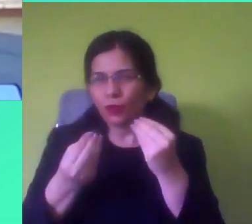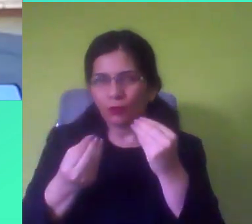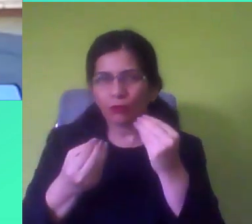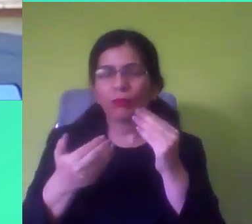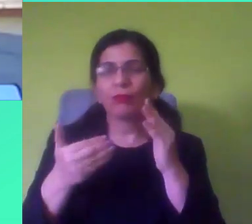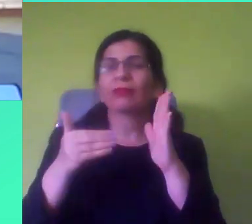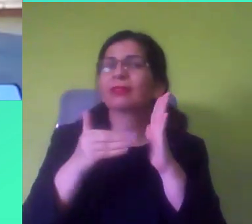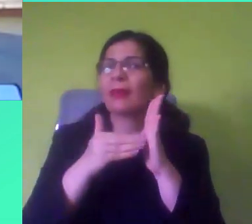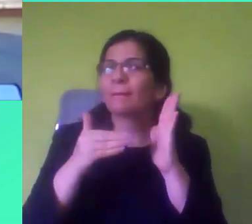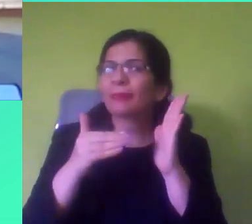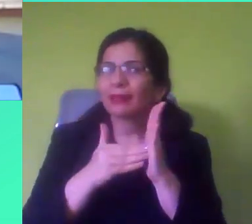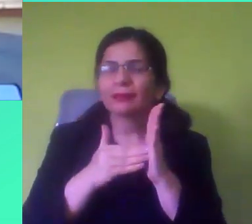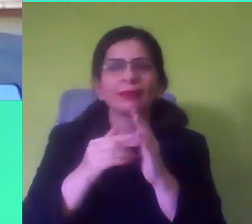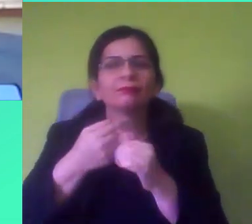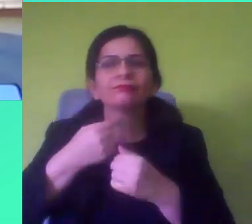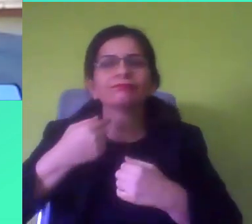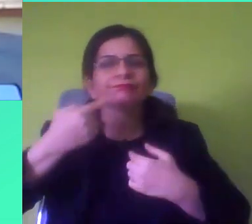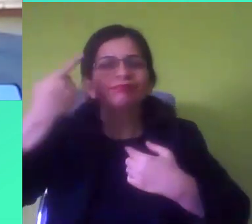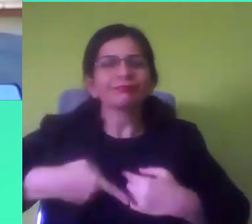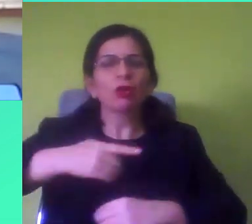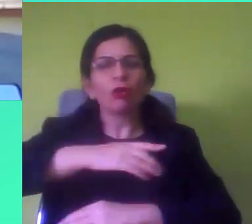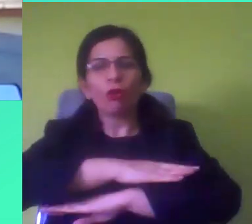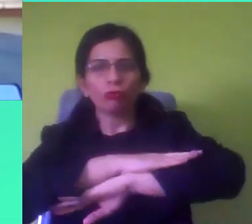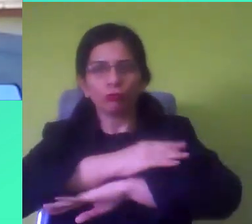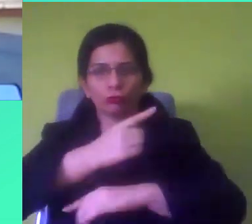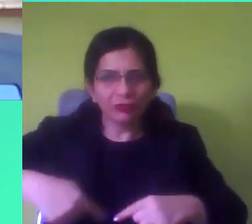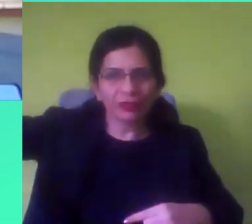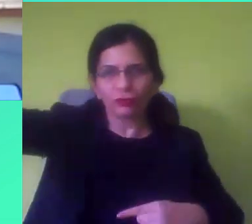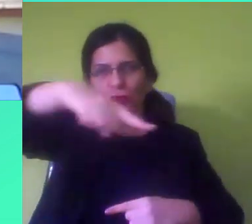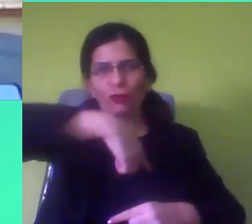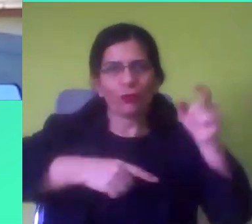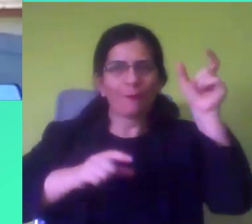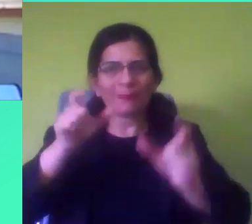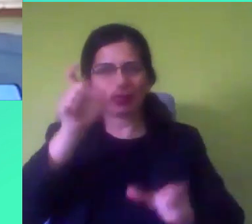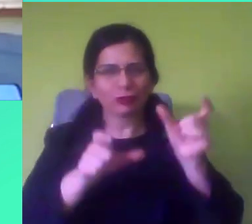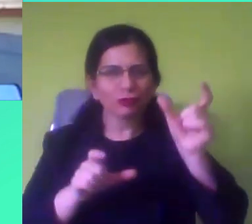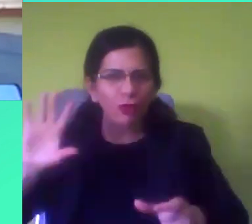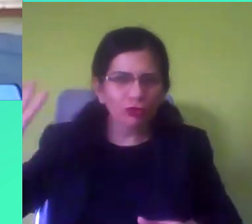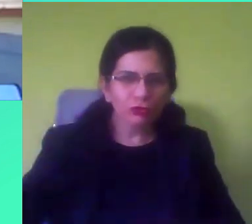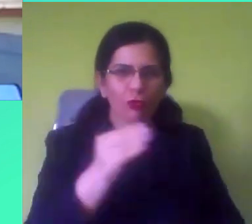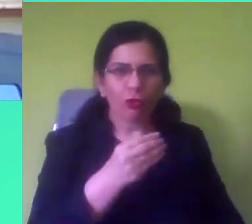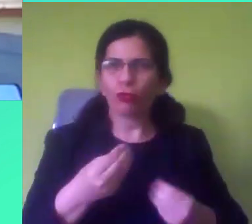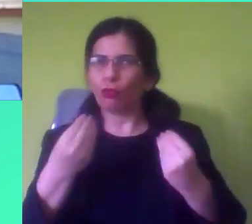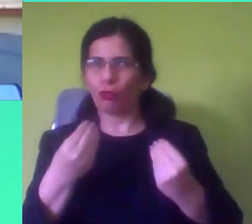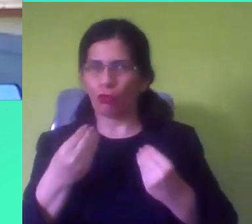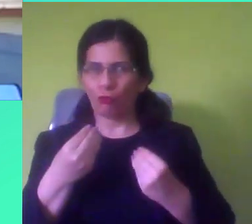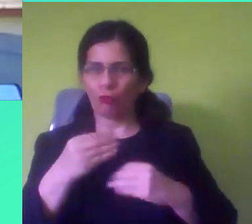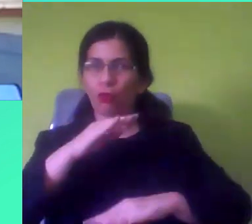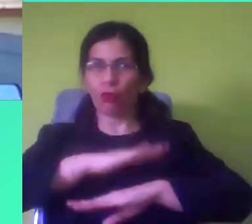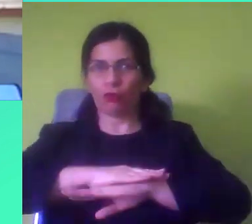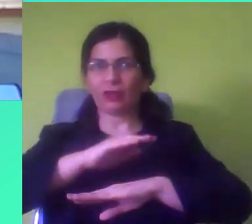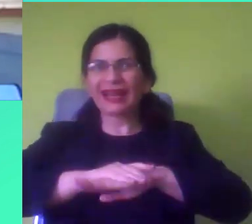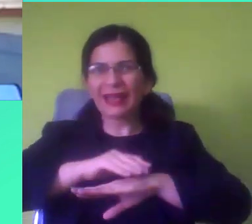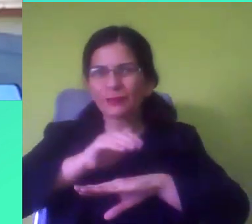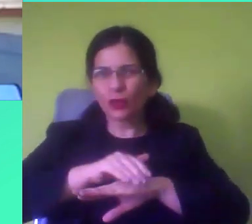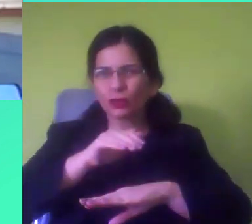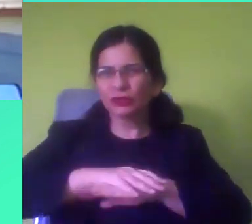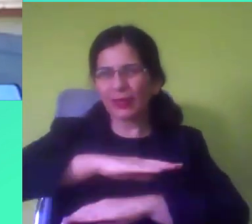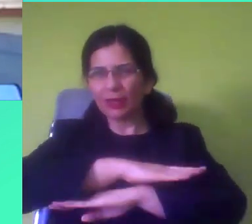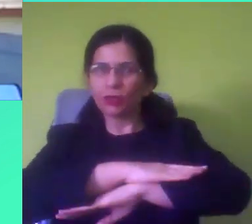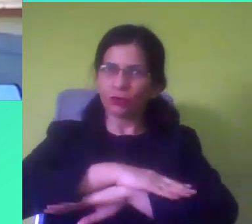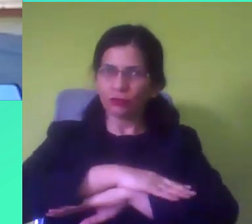nuestro comportamiento hacia el futuro, este aumento del nivel del mar puede ser mucho mayor o mucho menor del